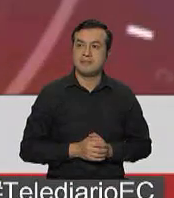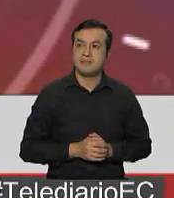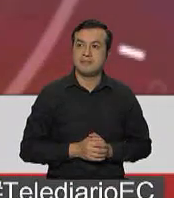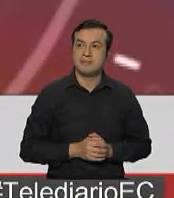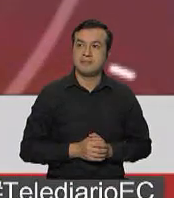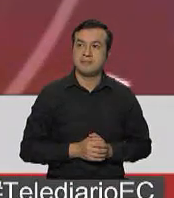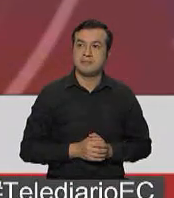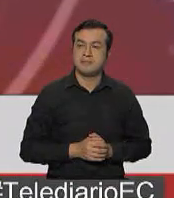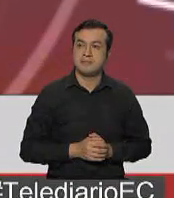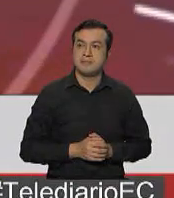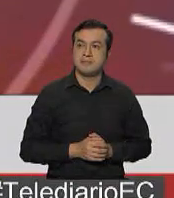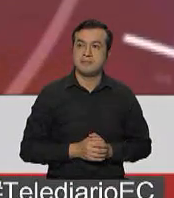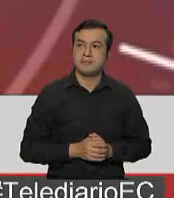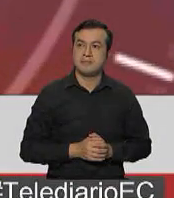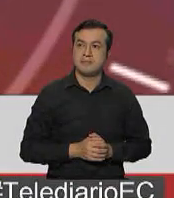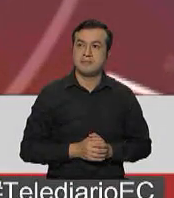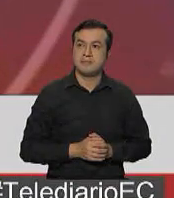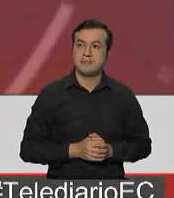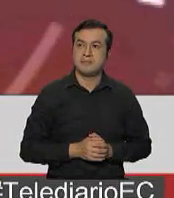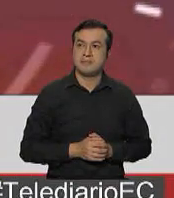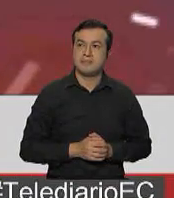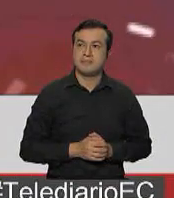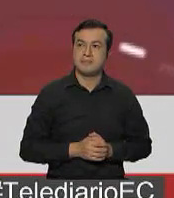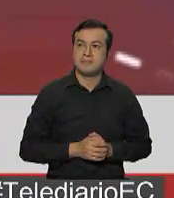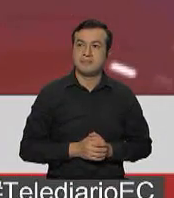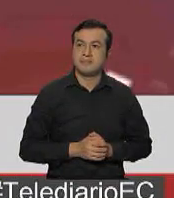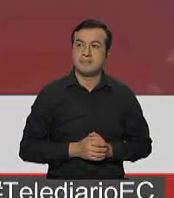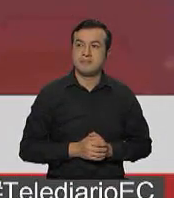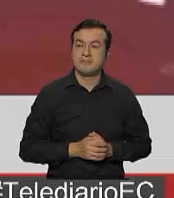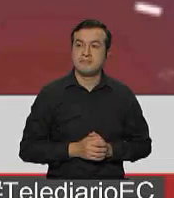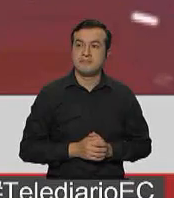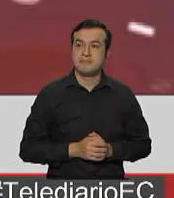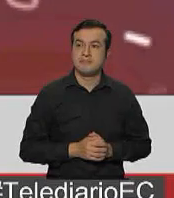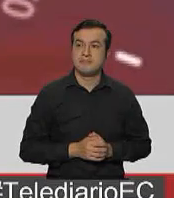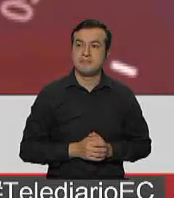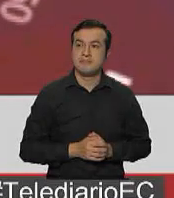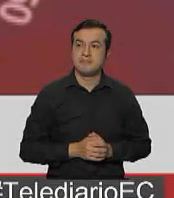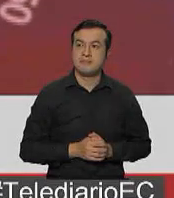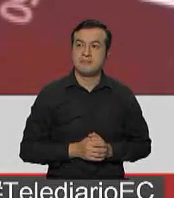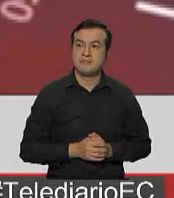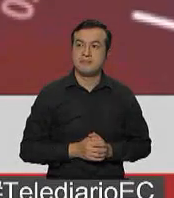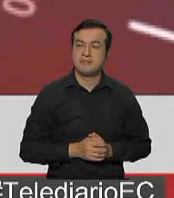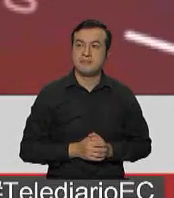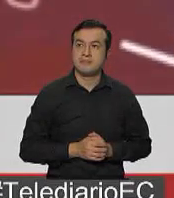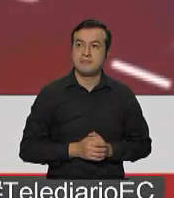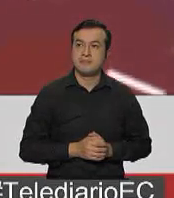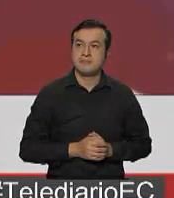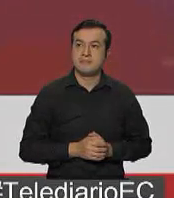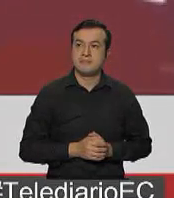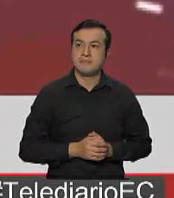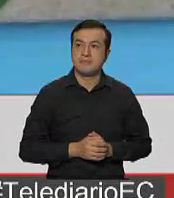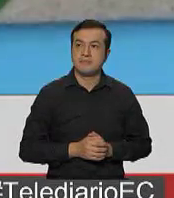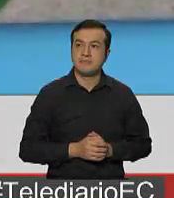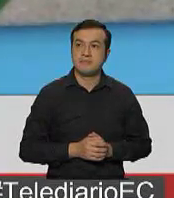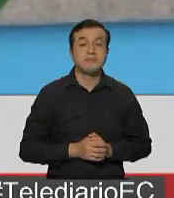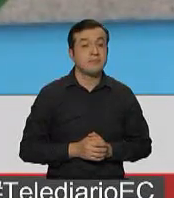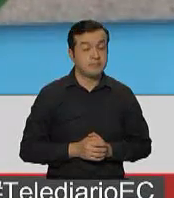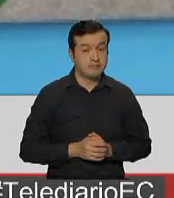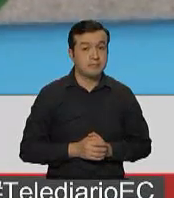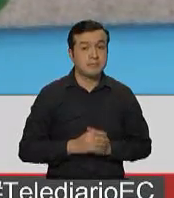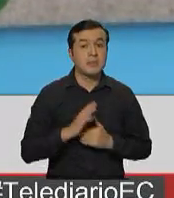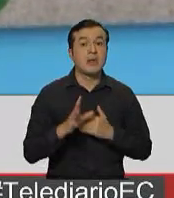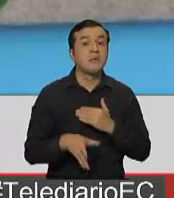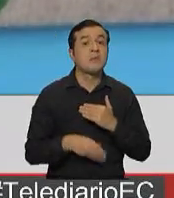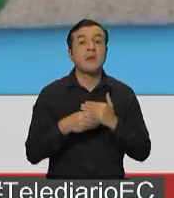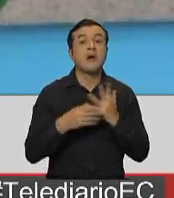Lucía, Señor de los Milagros, Marcelino Maridueña, Yaguachi, Mi Piedacita y Pedro Carbo. Además, se